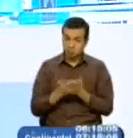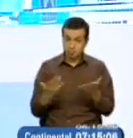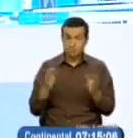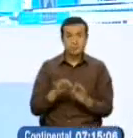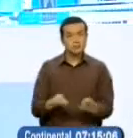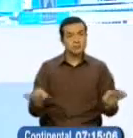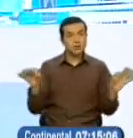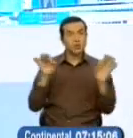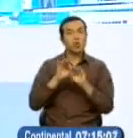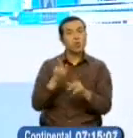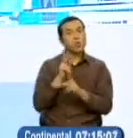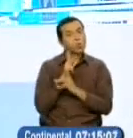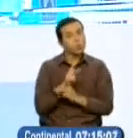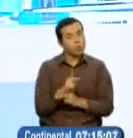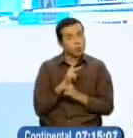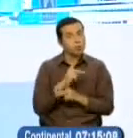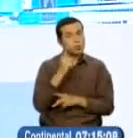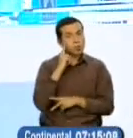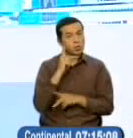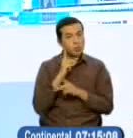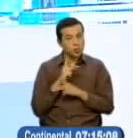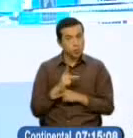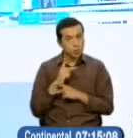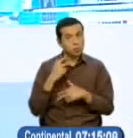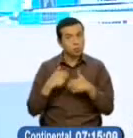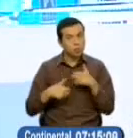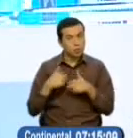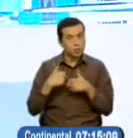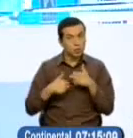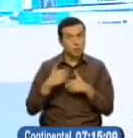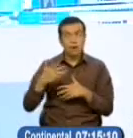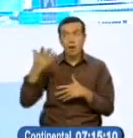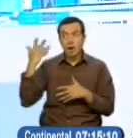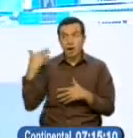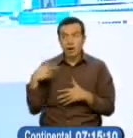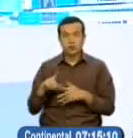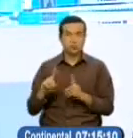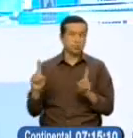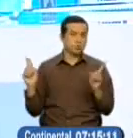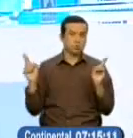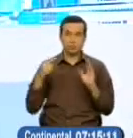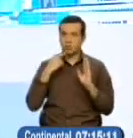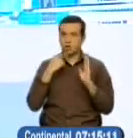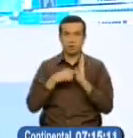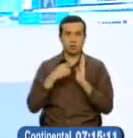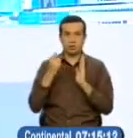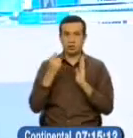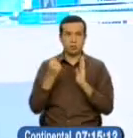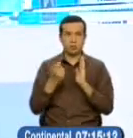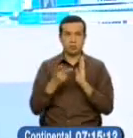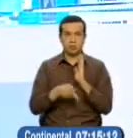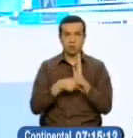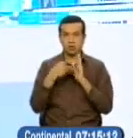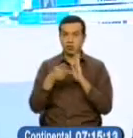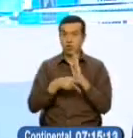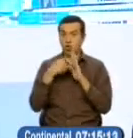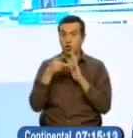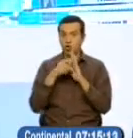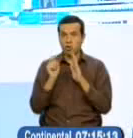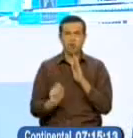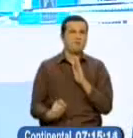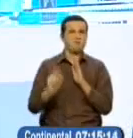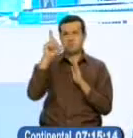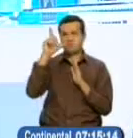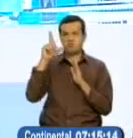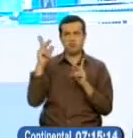los debidos cuidados para que no se susciten los problemas que hemos vivido en el pasado cuando los precios del petróleo se han disparado